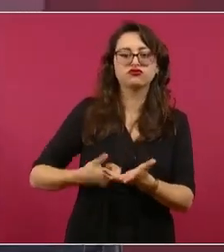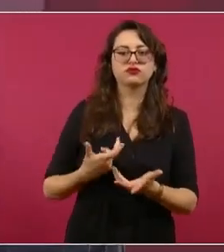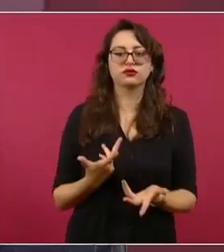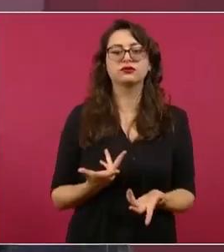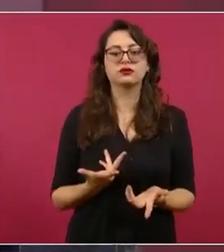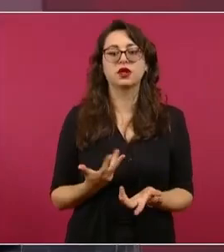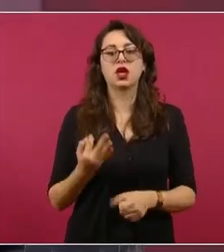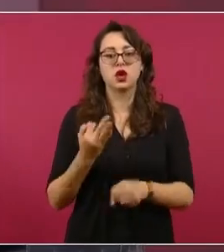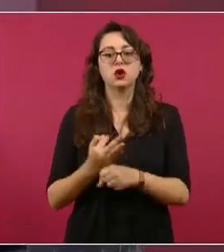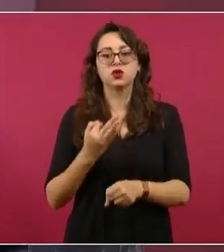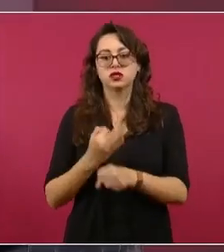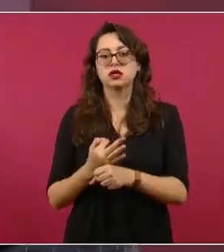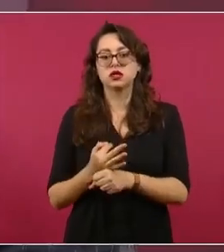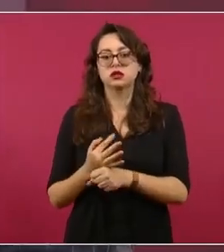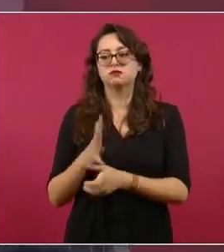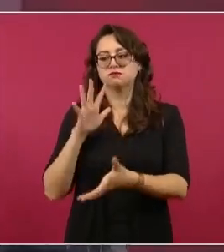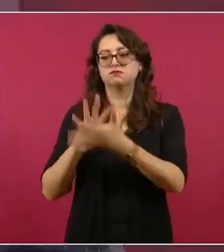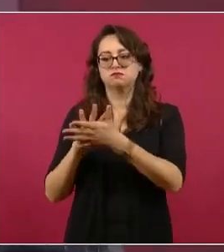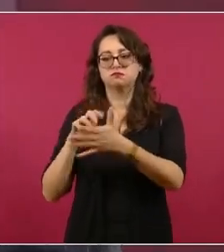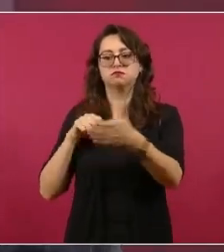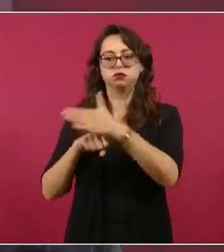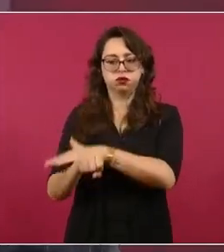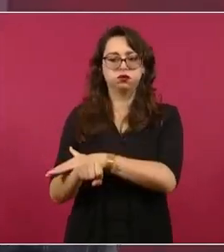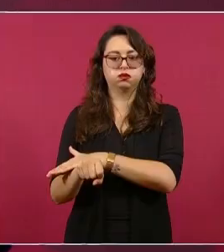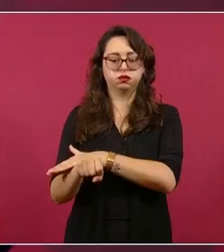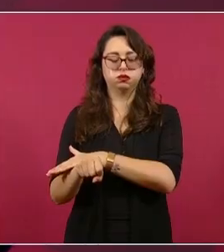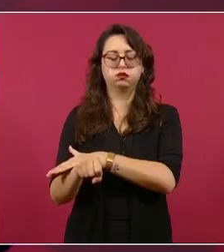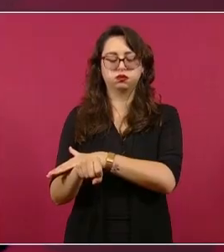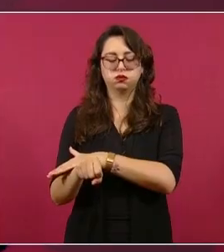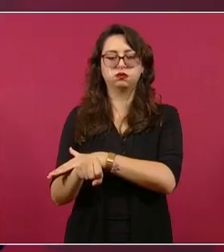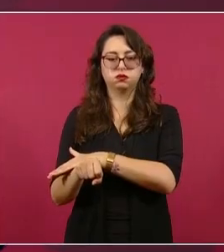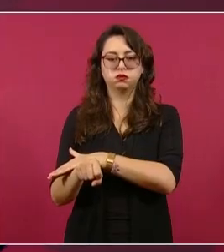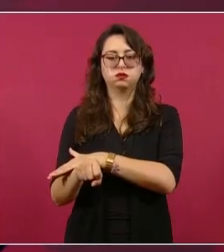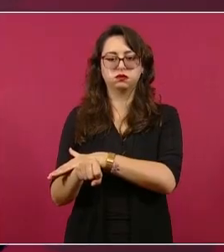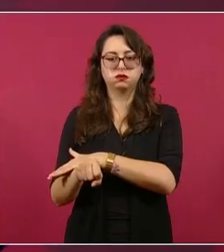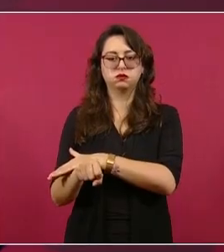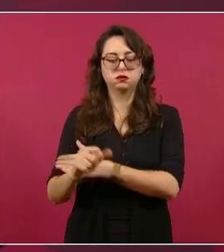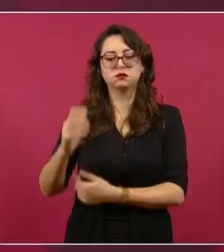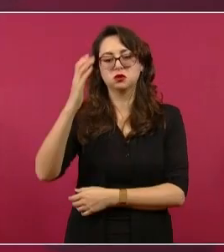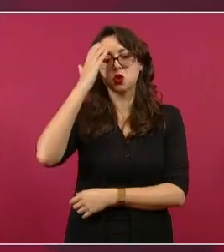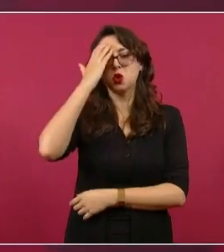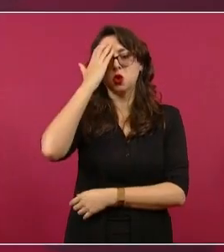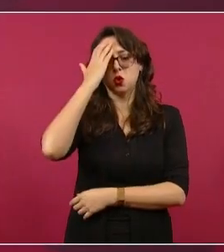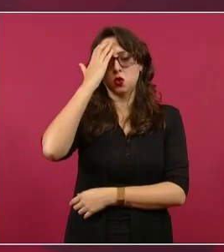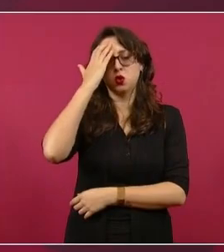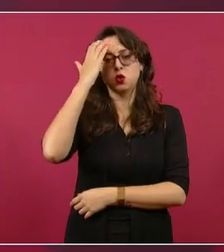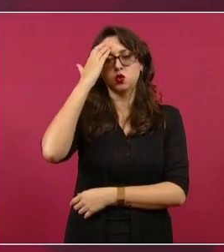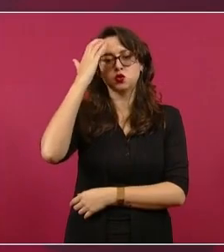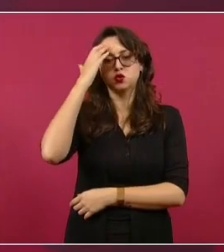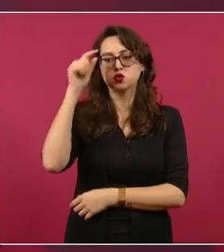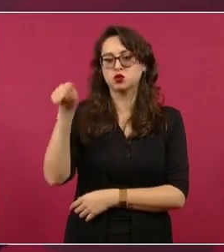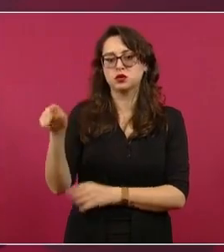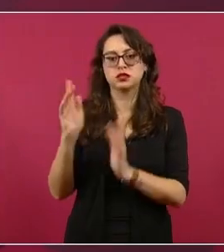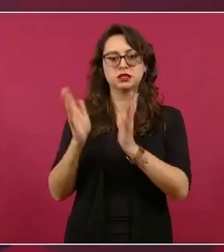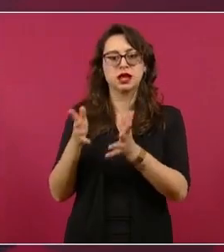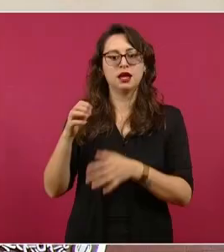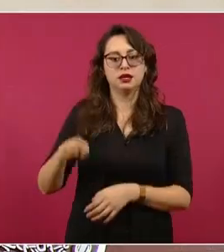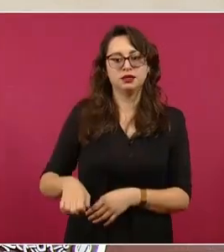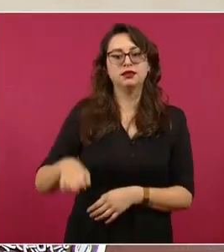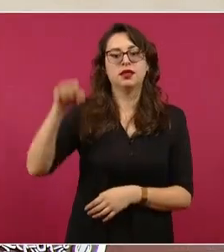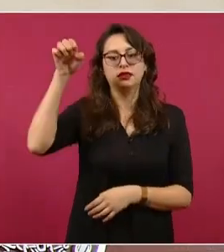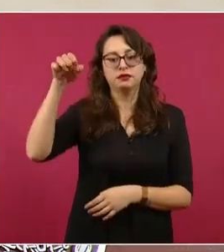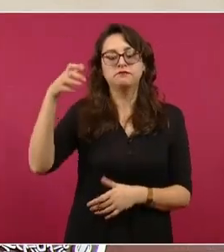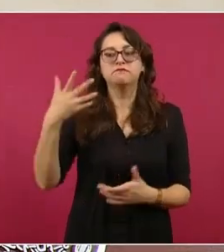y está acusado de algunos delitos, está preso, ya es una persona mayor y sí se